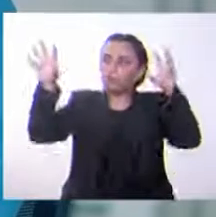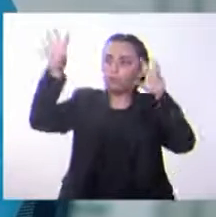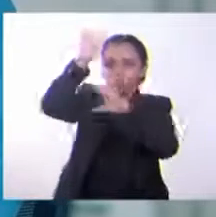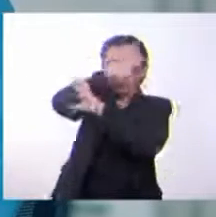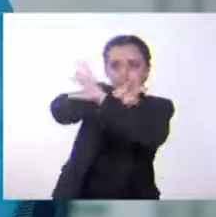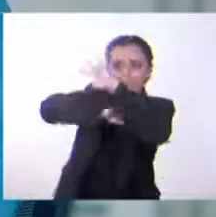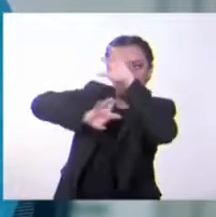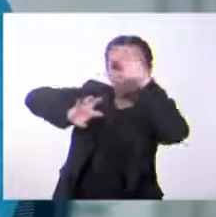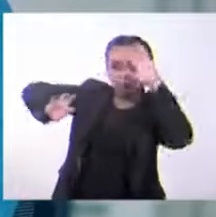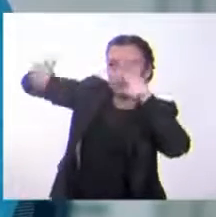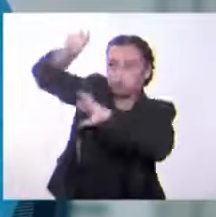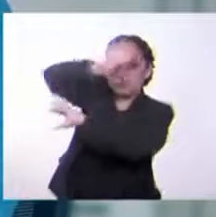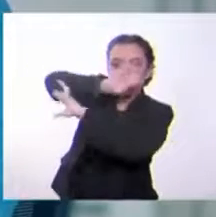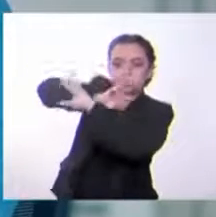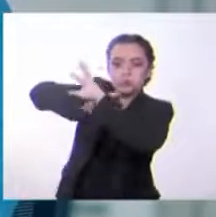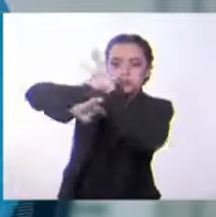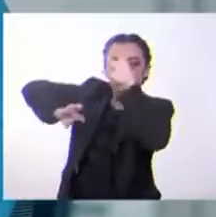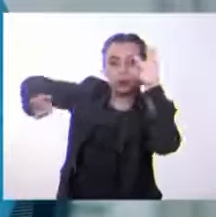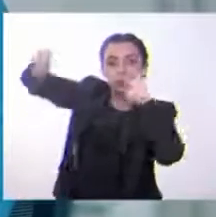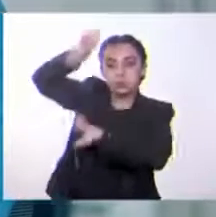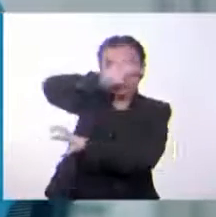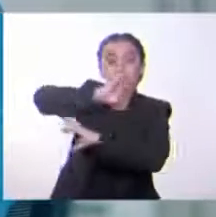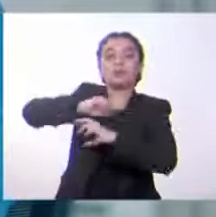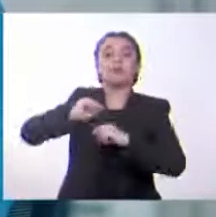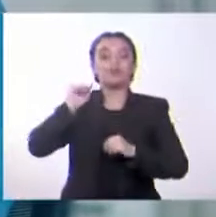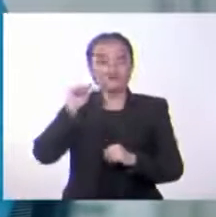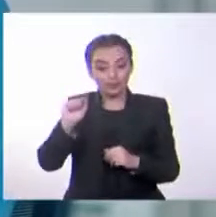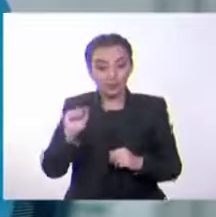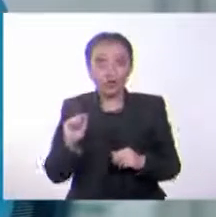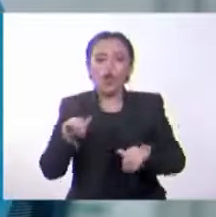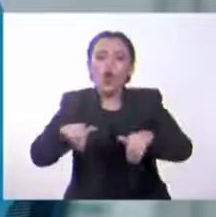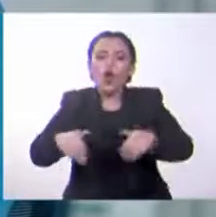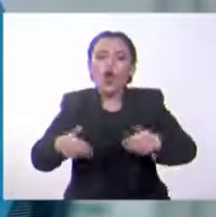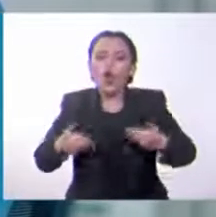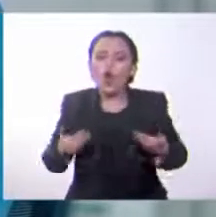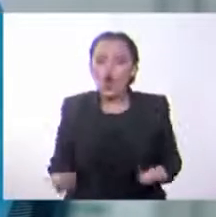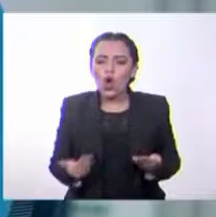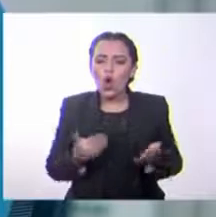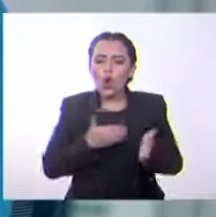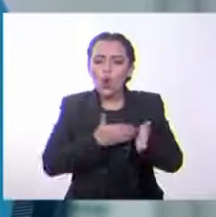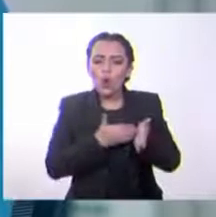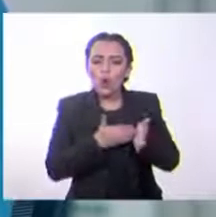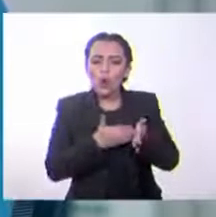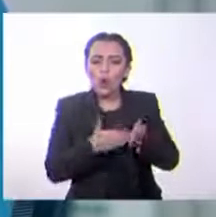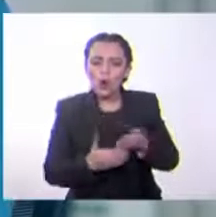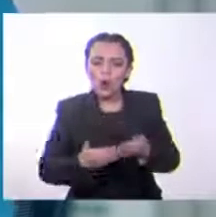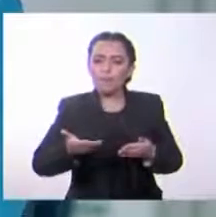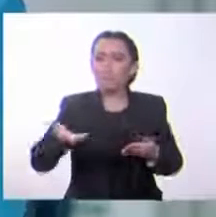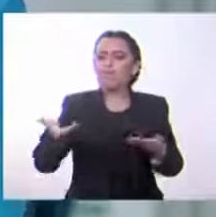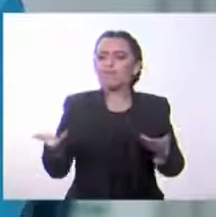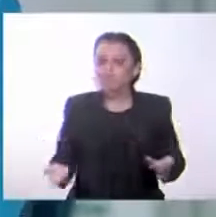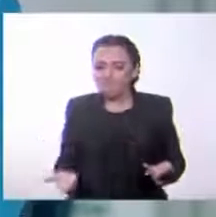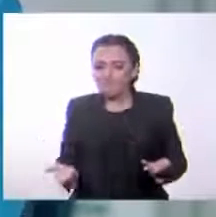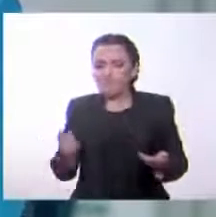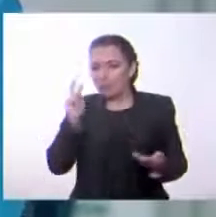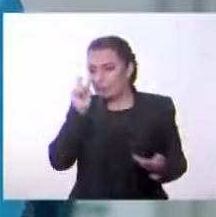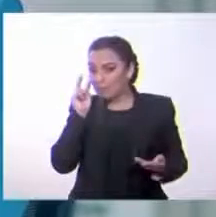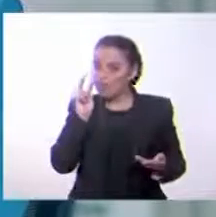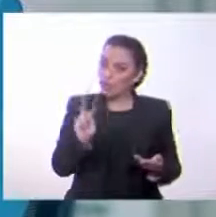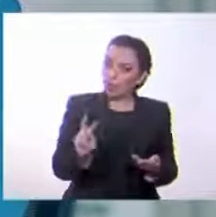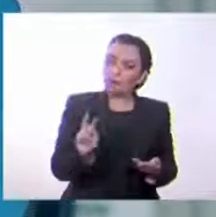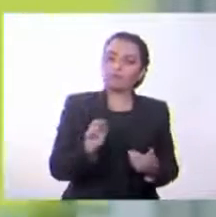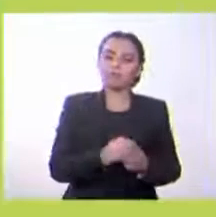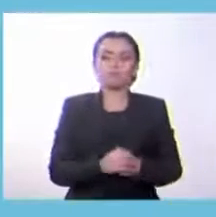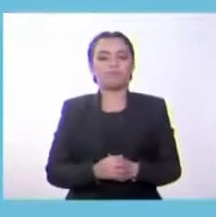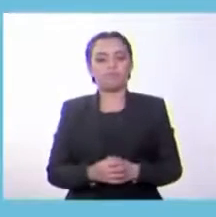ver el origen de todo este movimiento y cómo me sirve para la regulación del planeta, veamos la siguiente